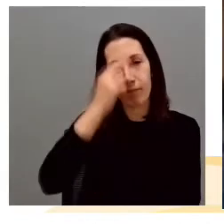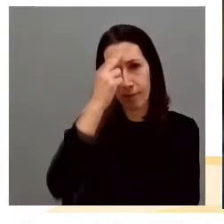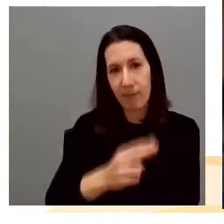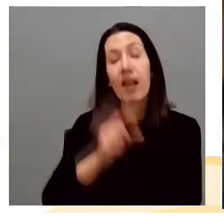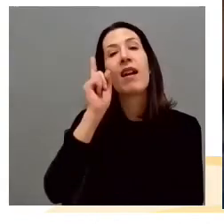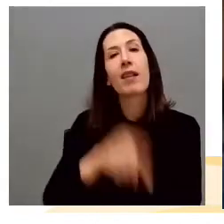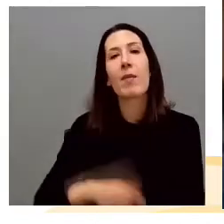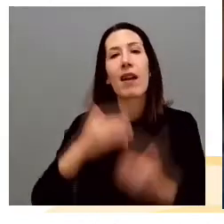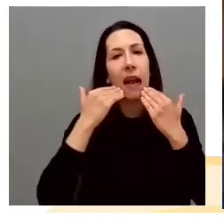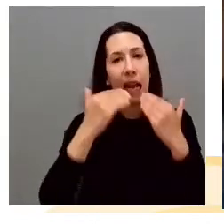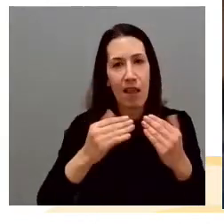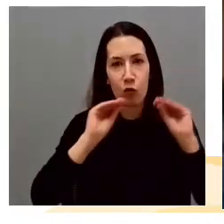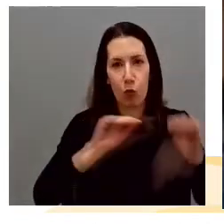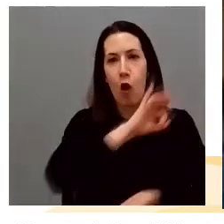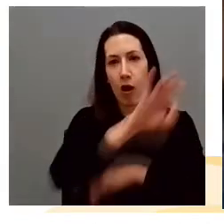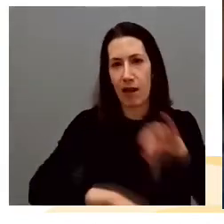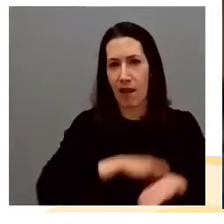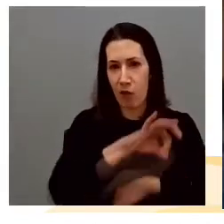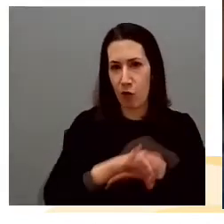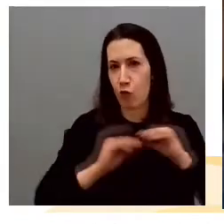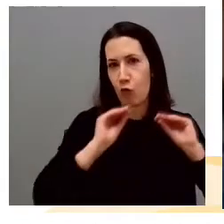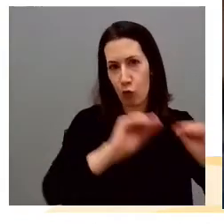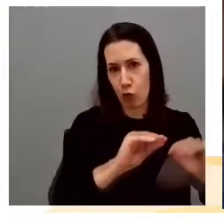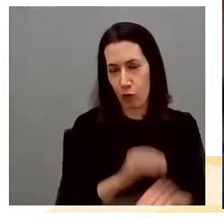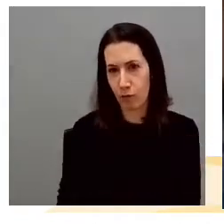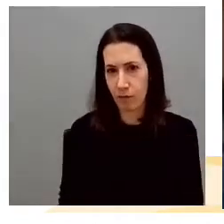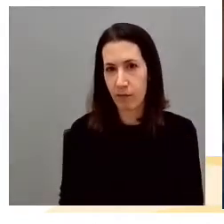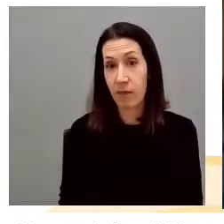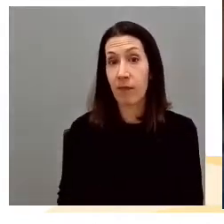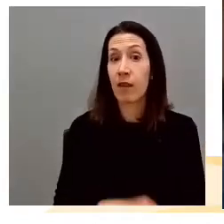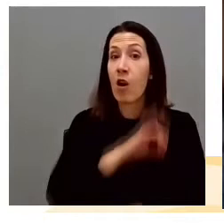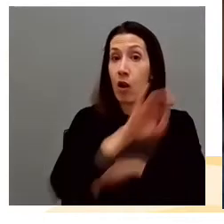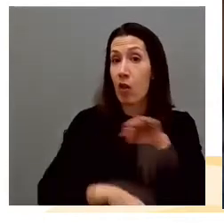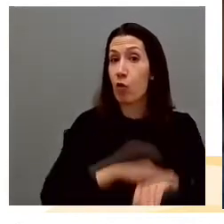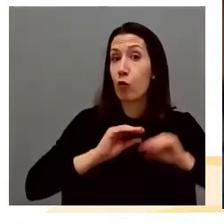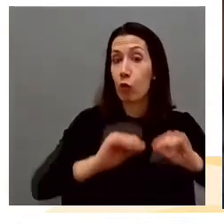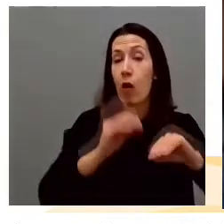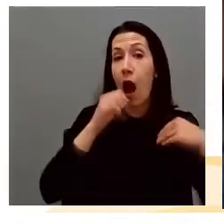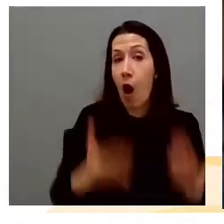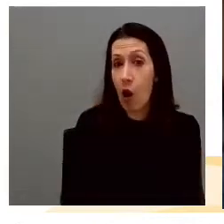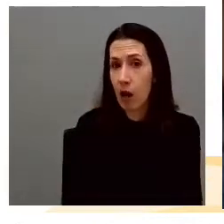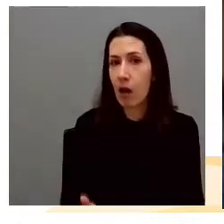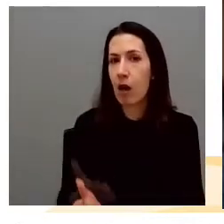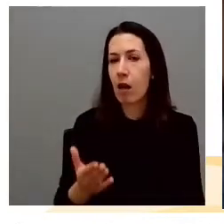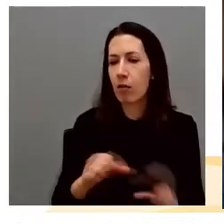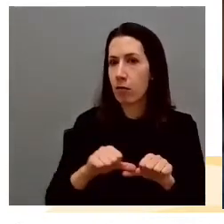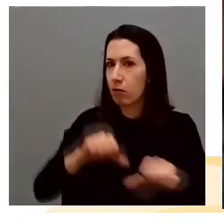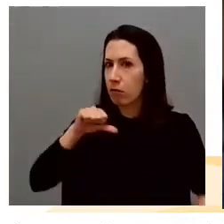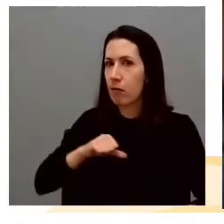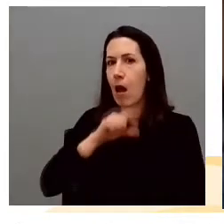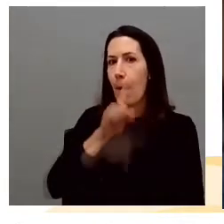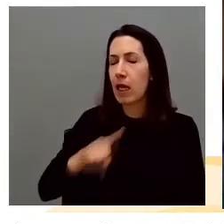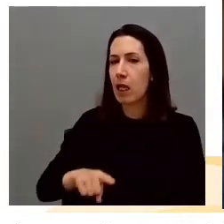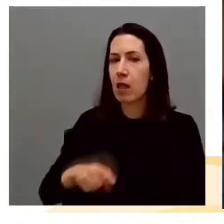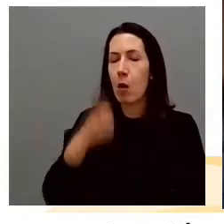gratitud a la organización que representas, que en estos momentos pues se ha batido el cobre, en estos meses tan